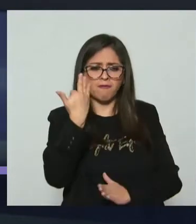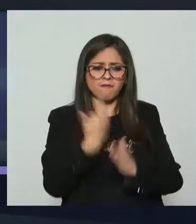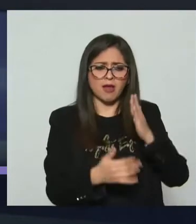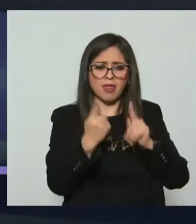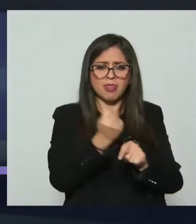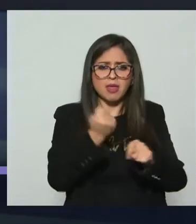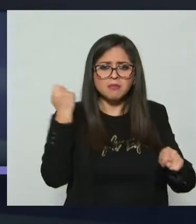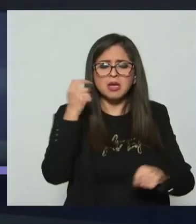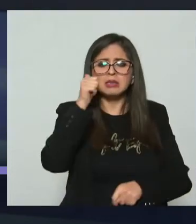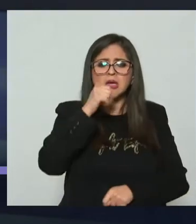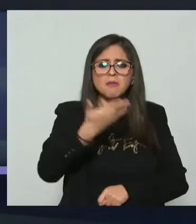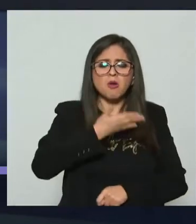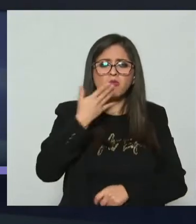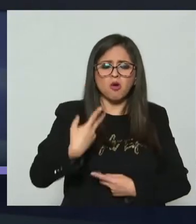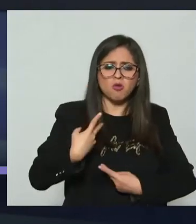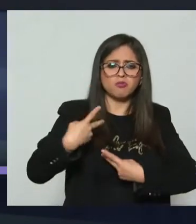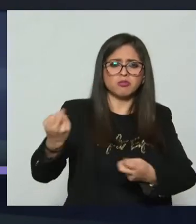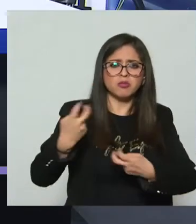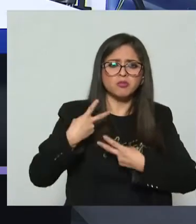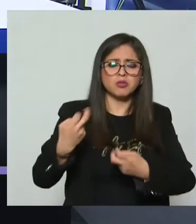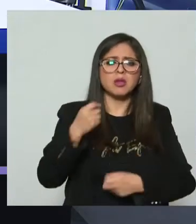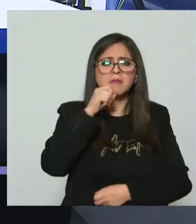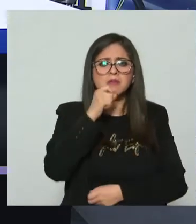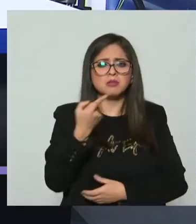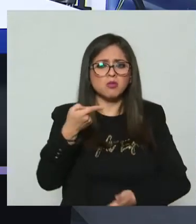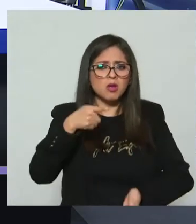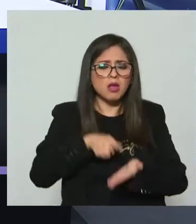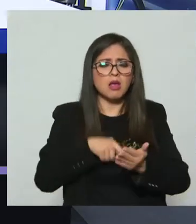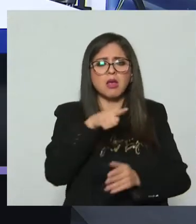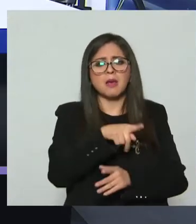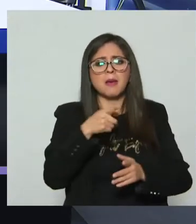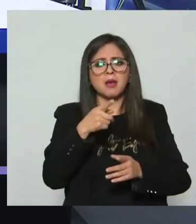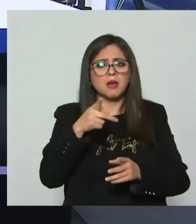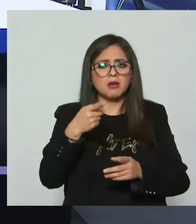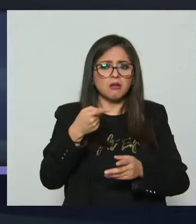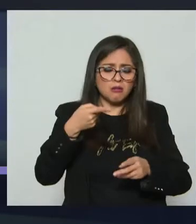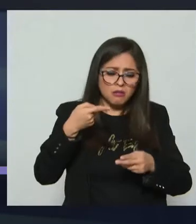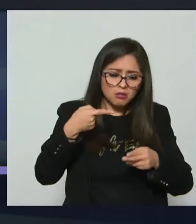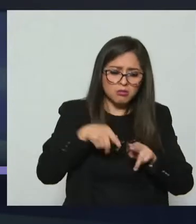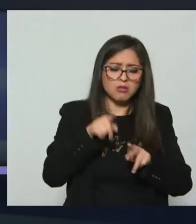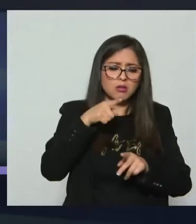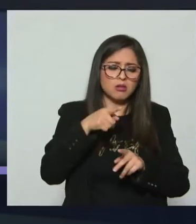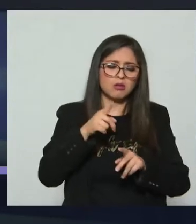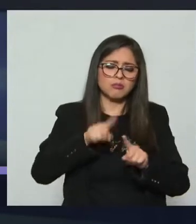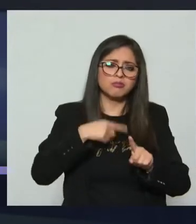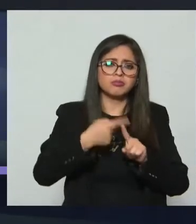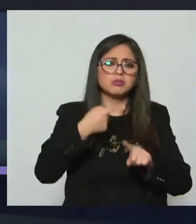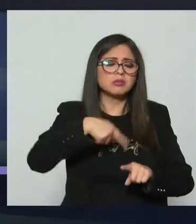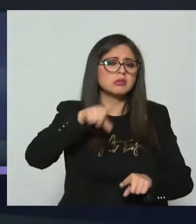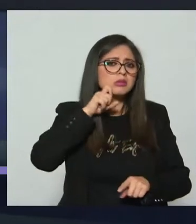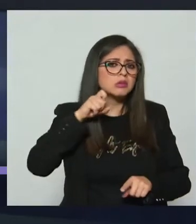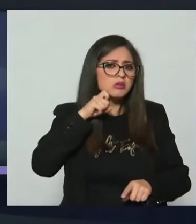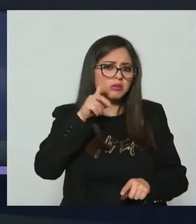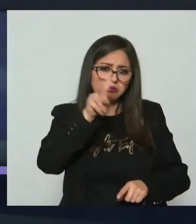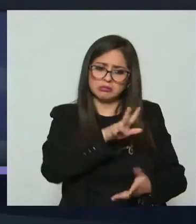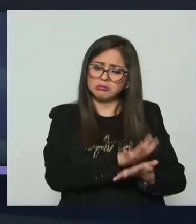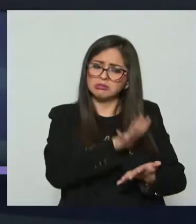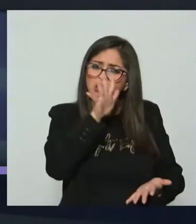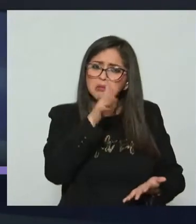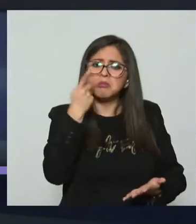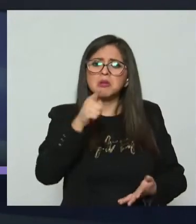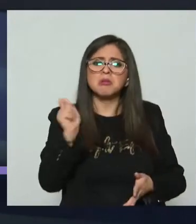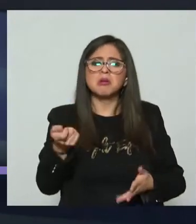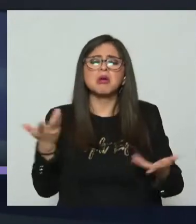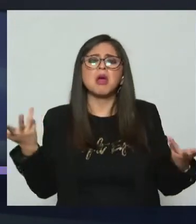hay asaltos. Y violaciones sexuales, por supuesto. Tremendo, tremendo. Sí. Y entonces, ¿qué hacen? Lo que hacen es